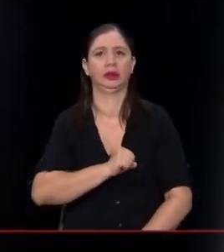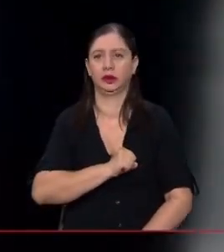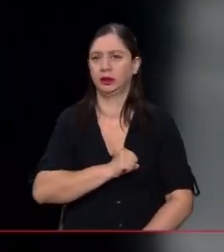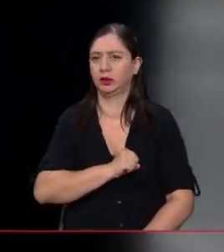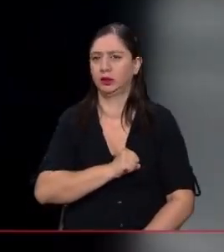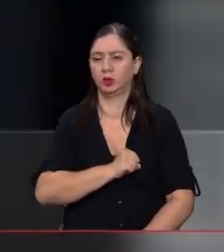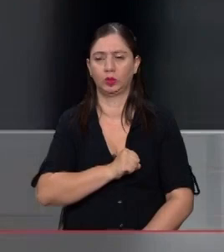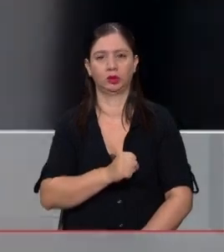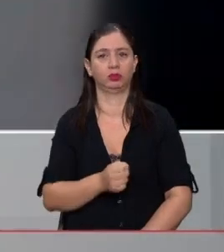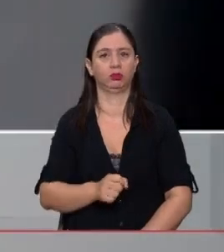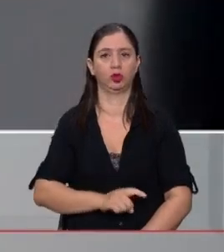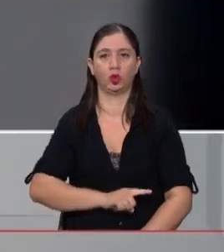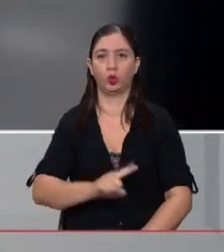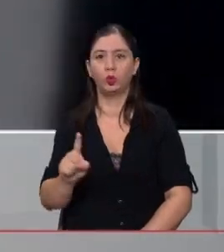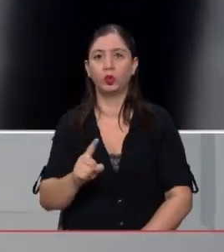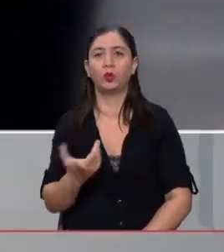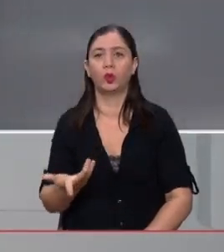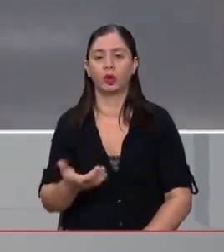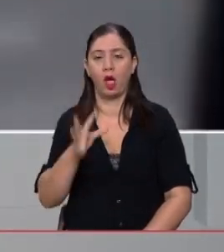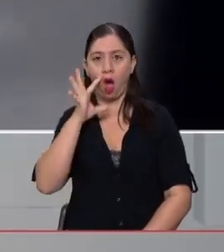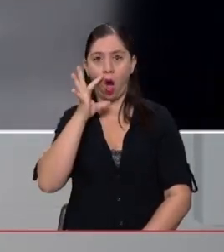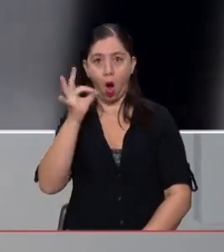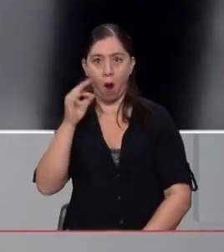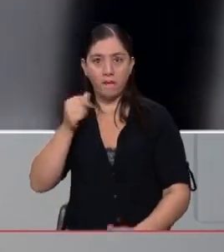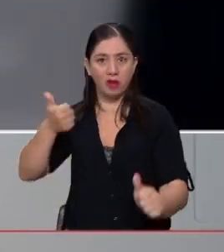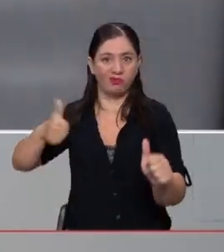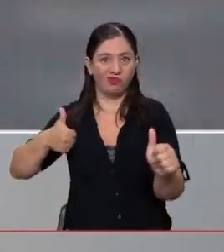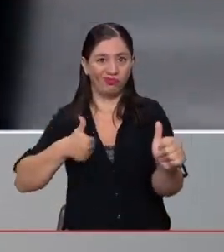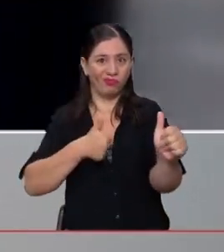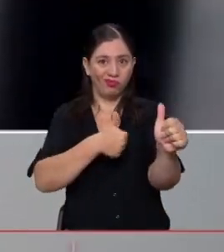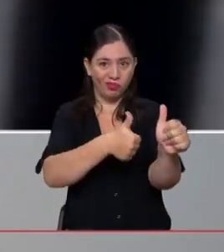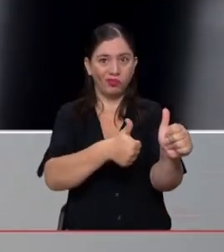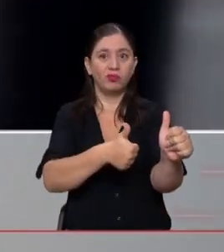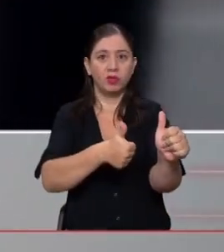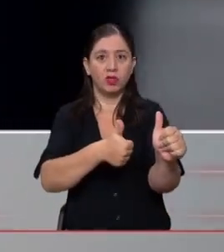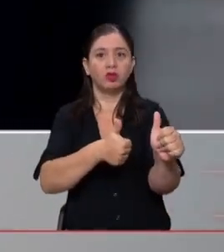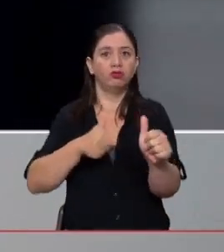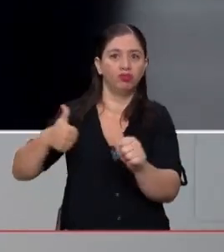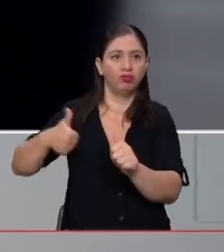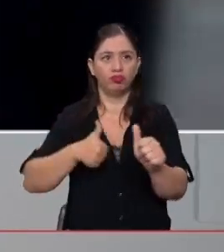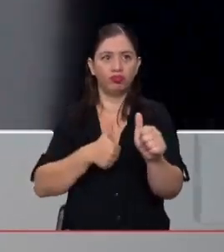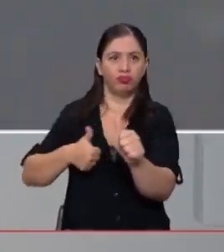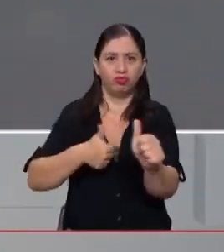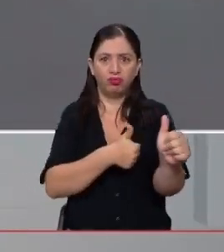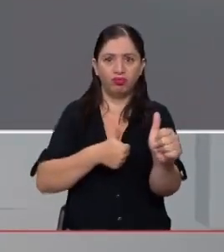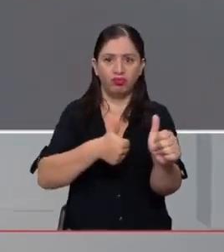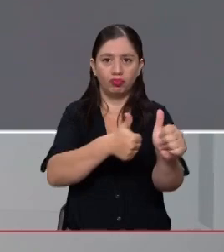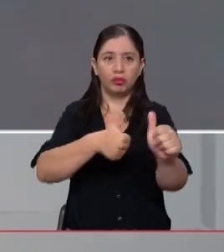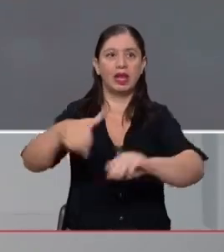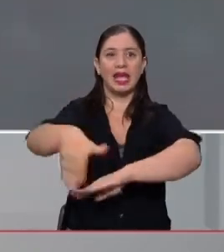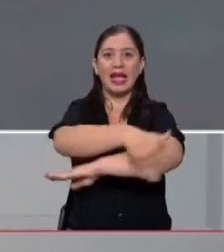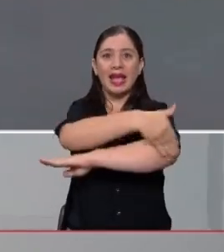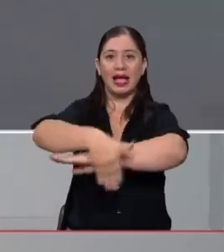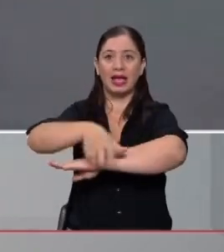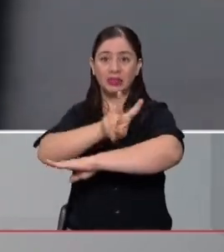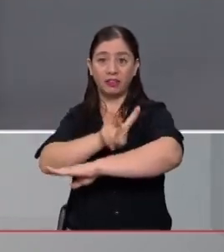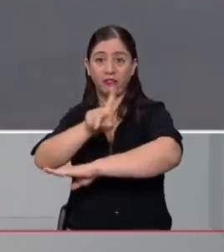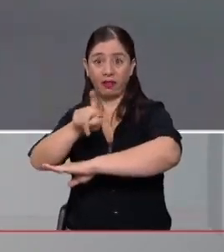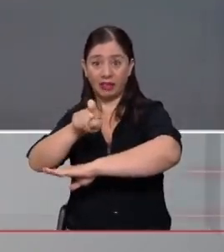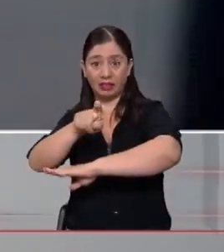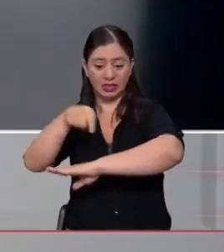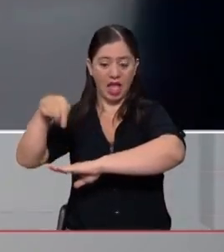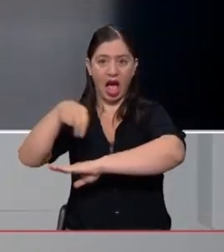fue frustrado porque este hombre persiguió al ladrón durante varios metros por acá, por la calle 26,